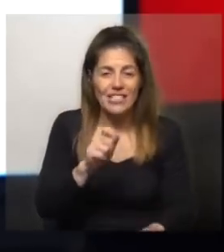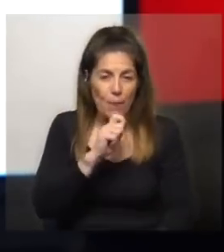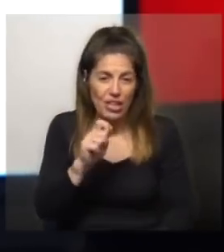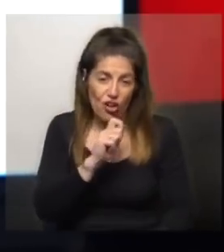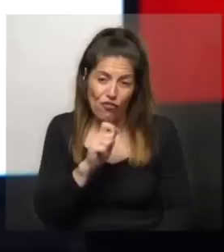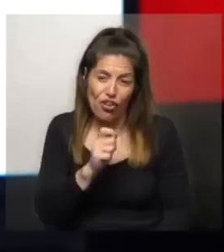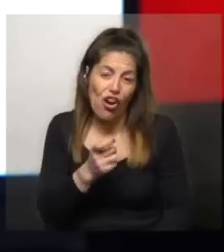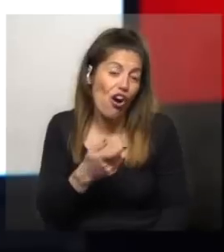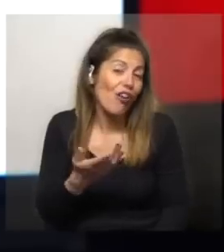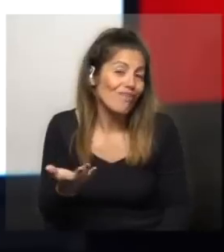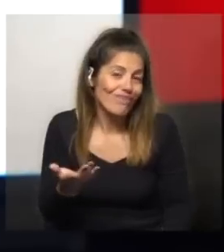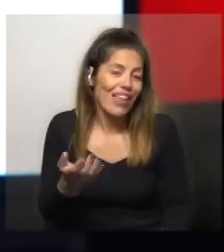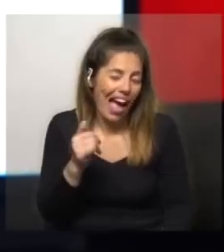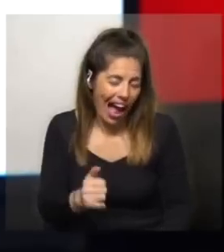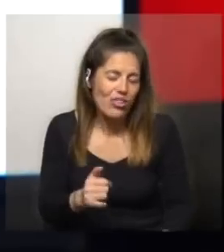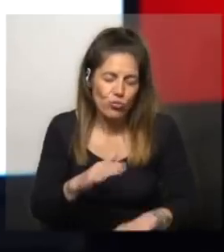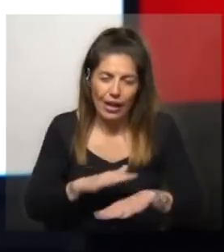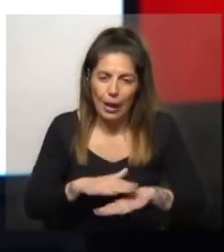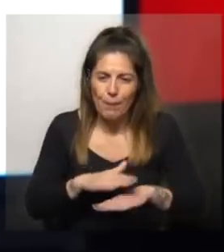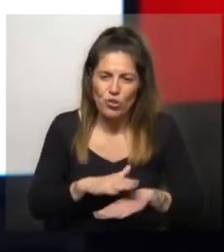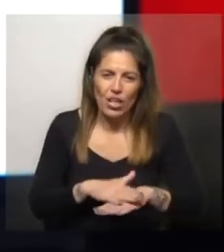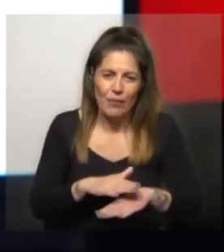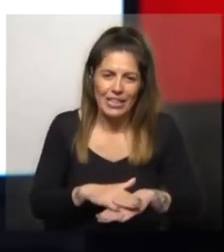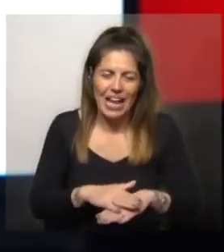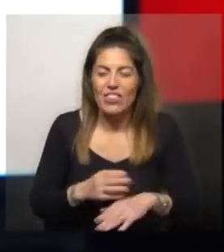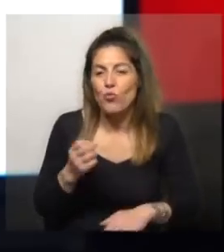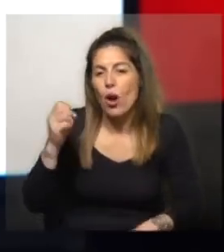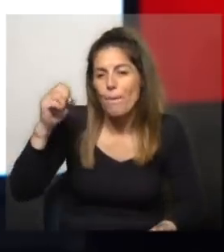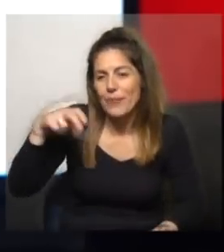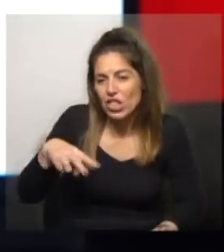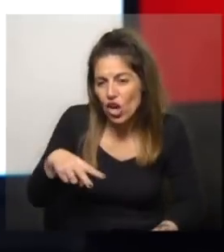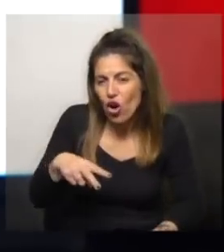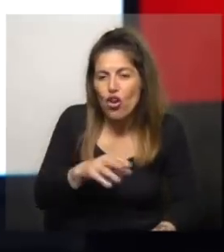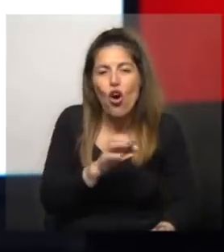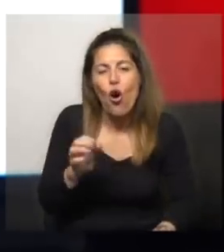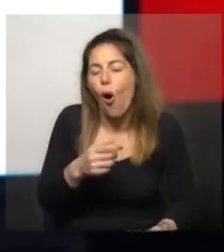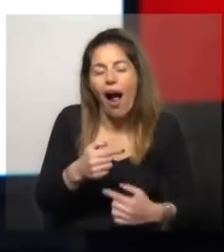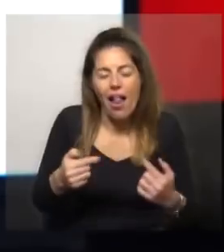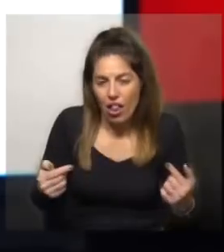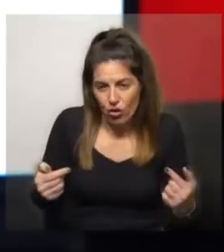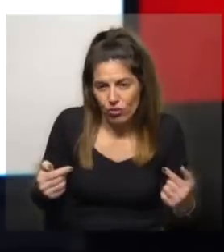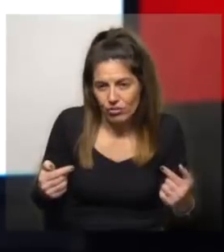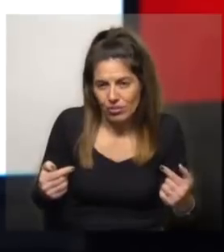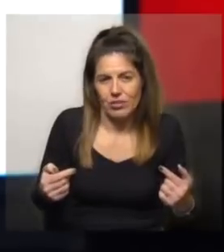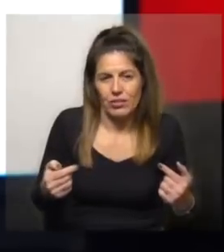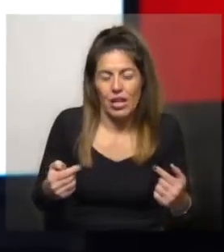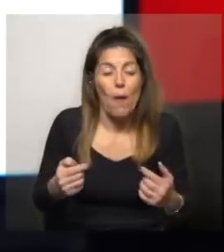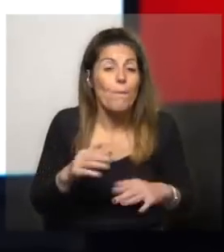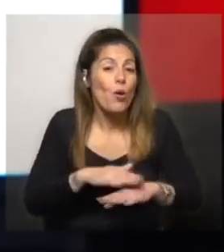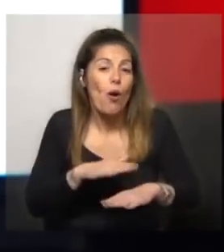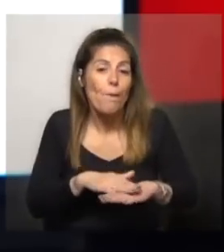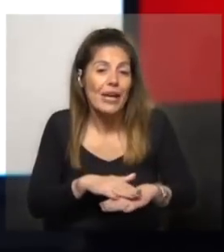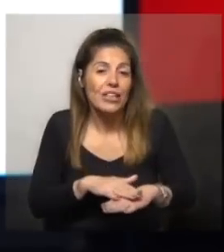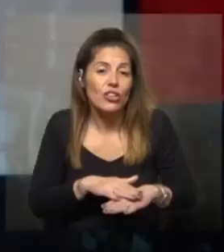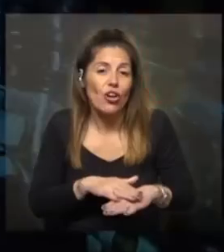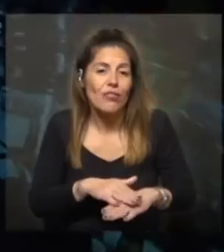de otros y de otras hay una como una responsabilidad de una opinión o de un algo que por momentos simplemente